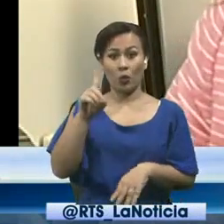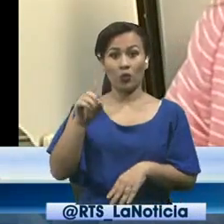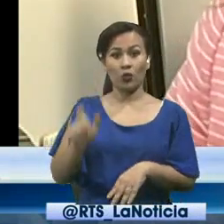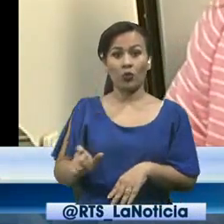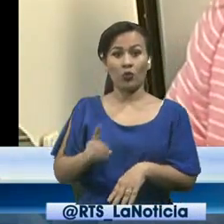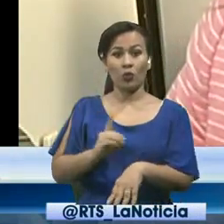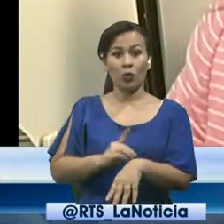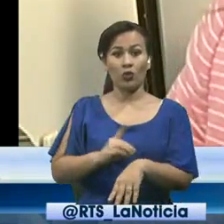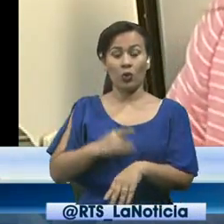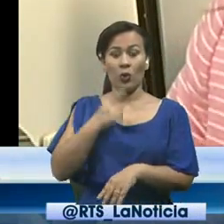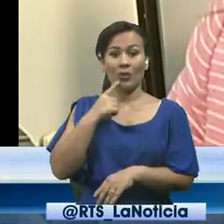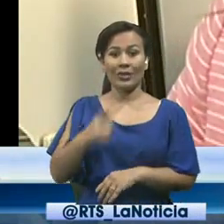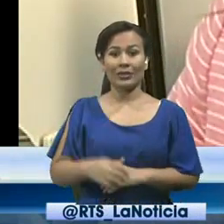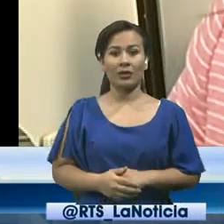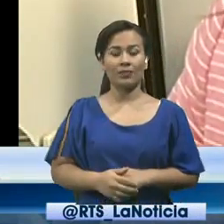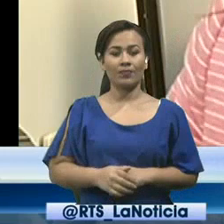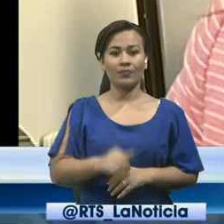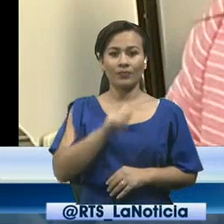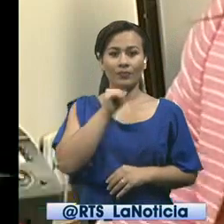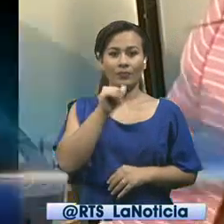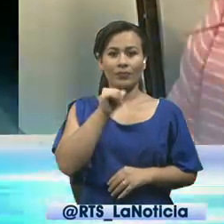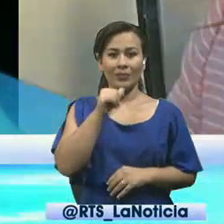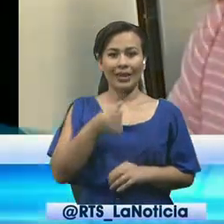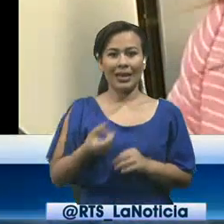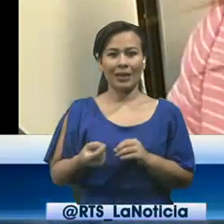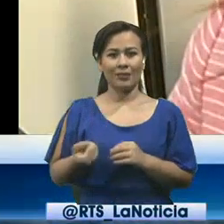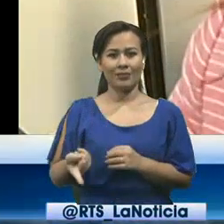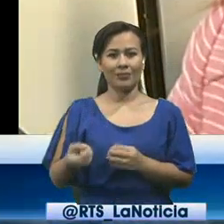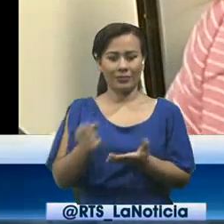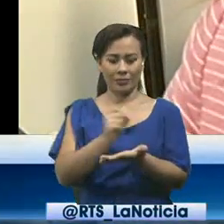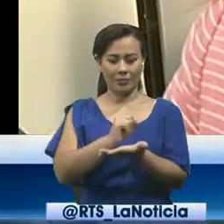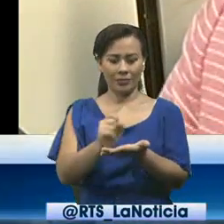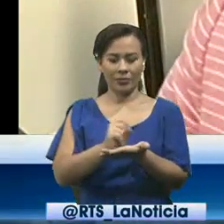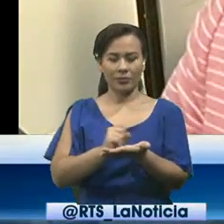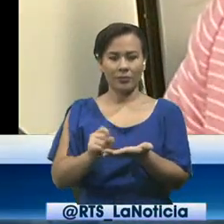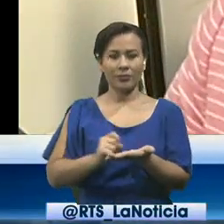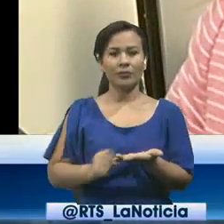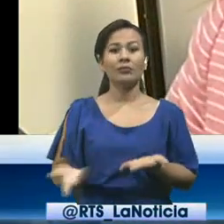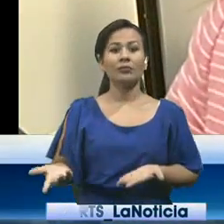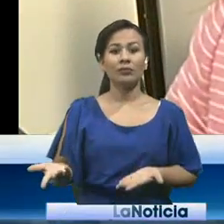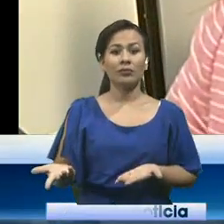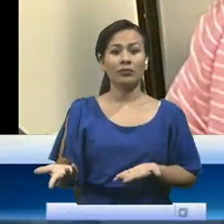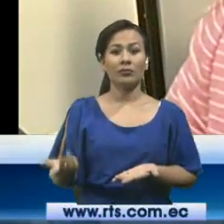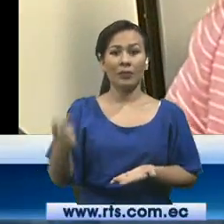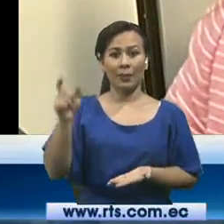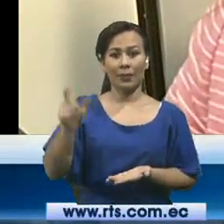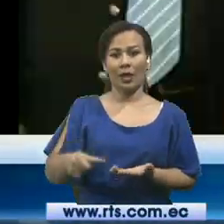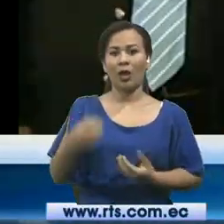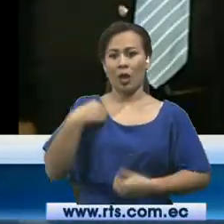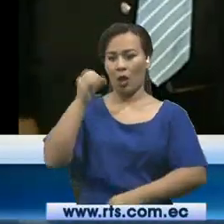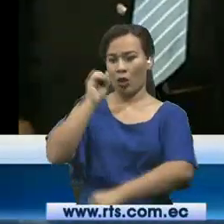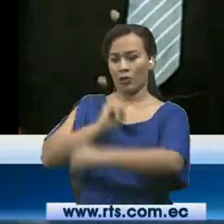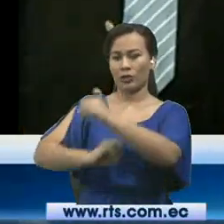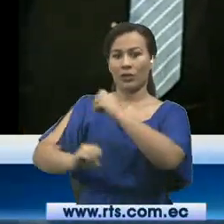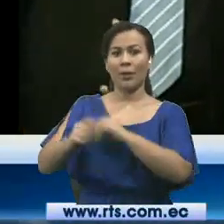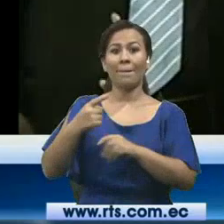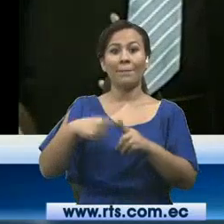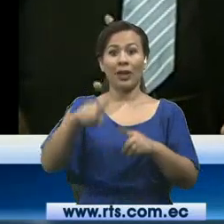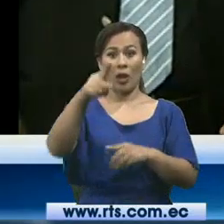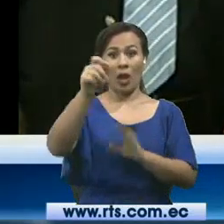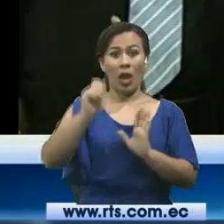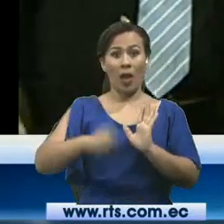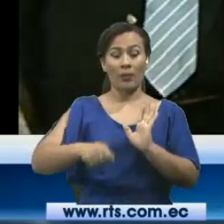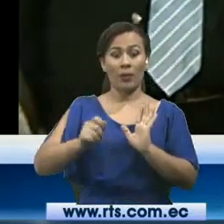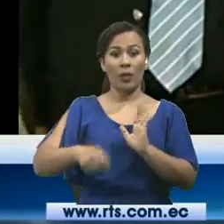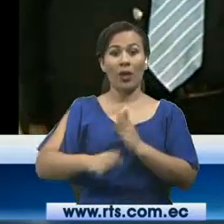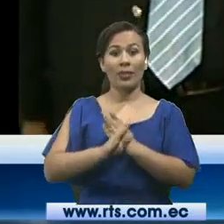perito dice que existen falencias en la confección de la historia clínica. Es decir, eso no se puede dejar de observar. Pero la defensa legal de